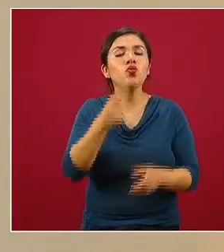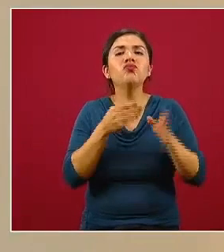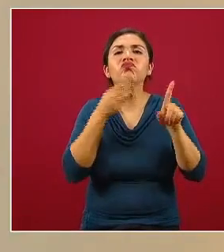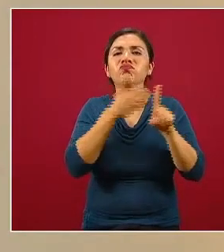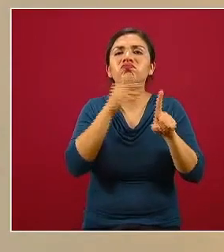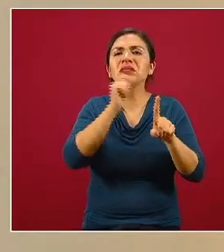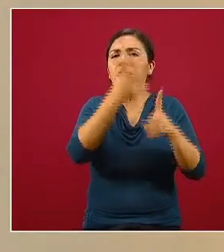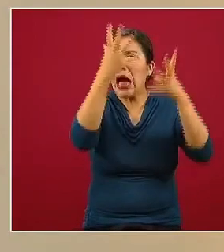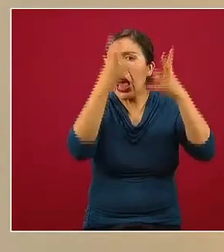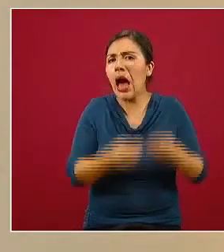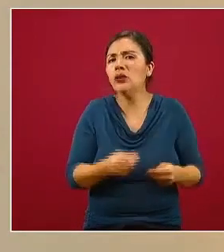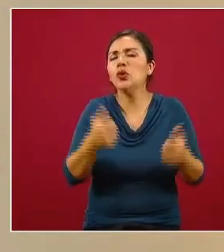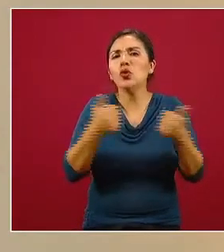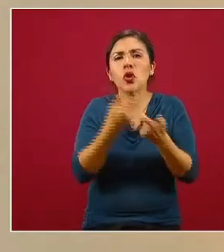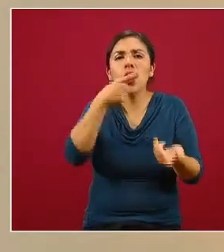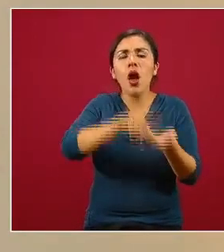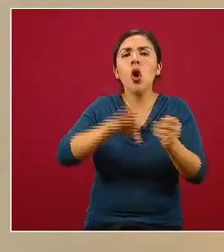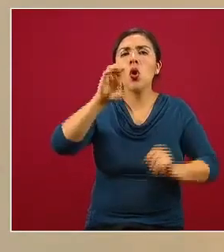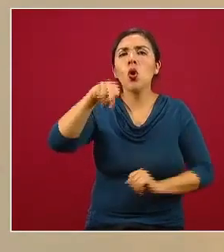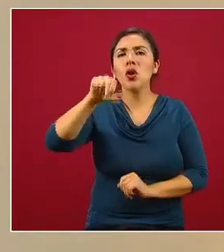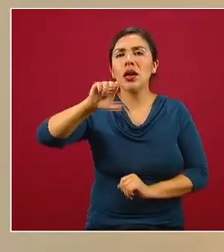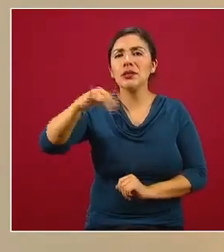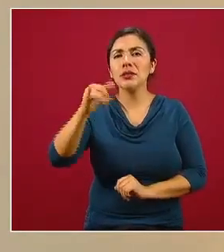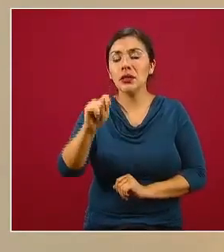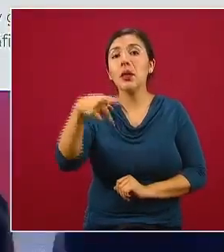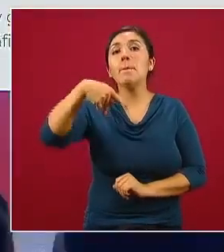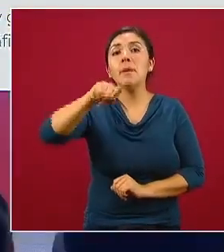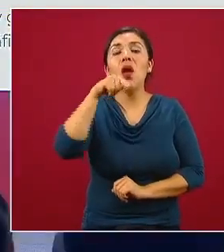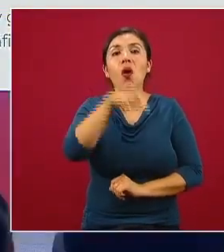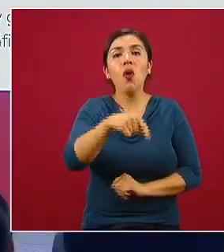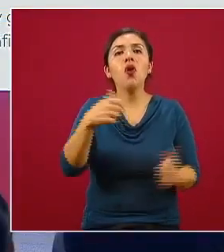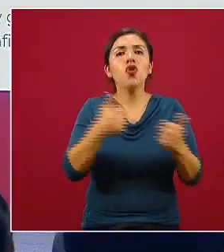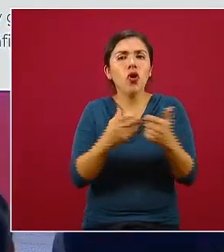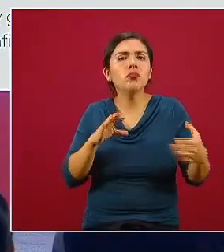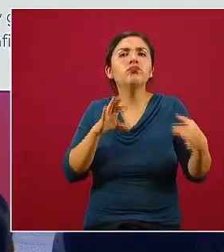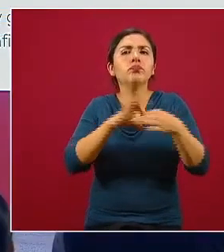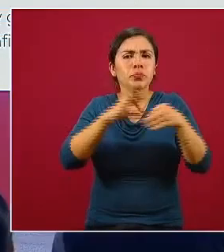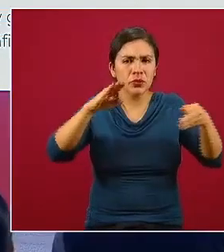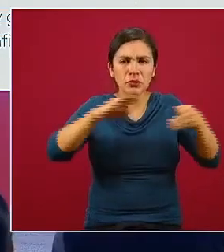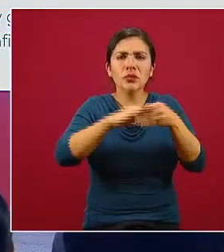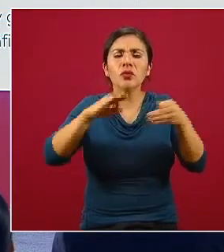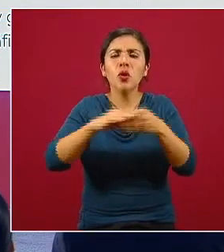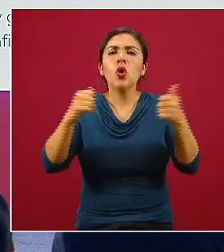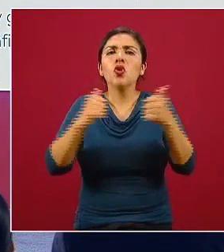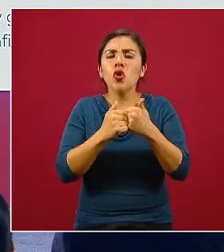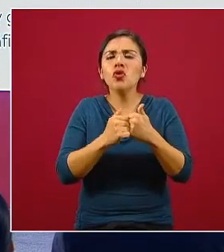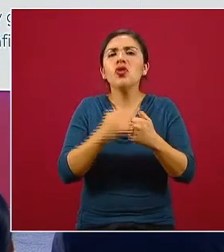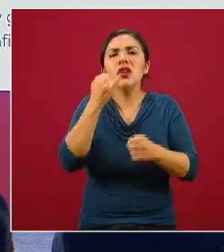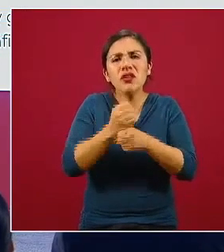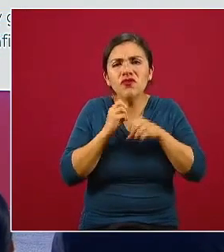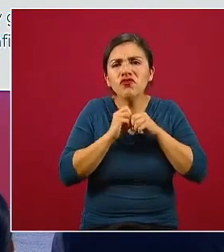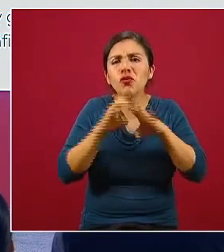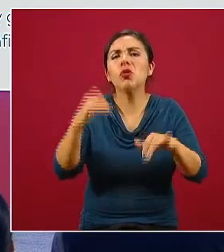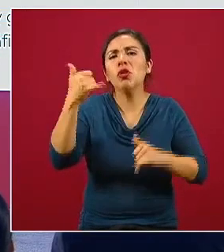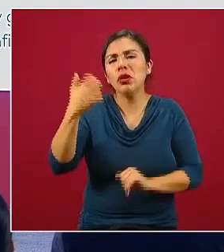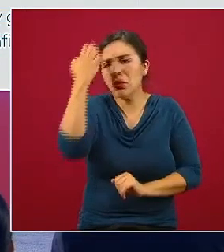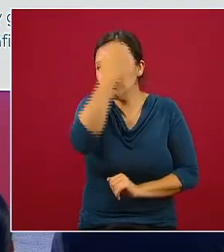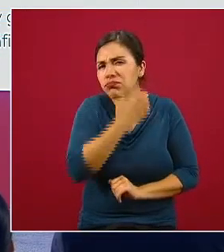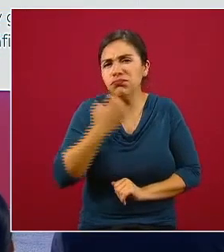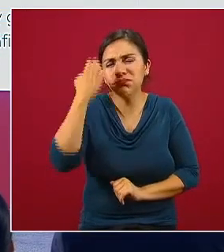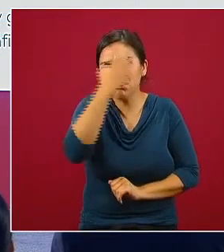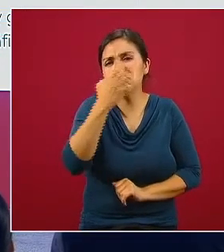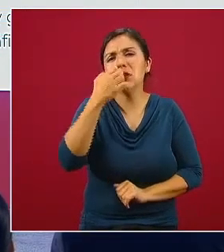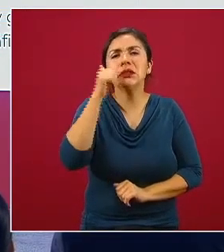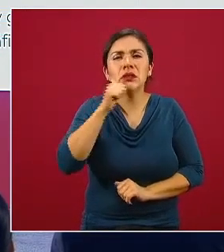está cargado dentro de CONACYT, pero que está en una articulación constante con las bases de datos y los análisis que